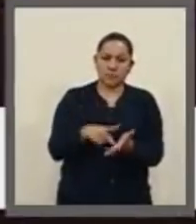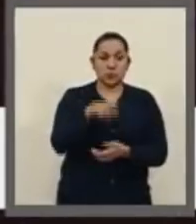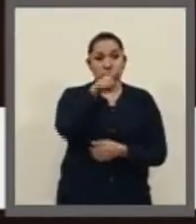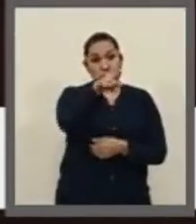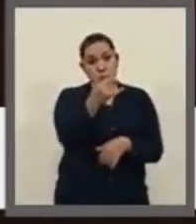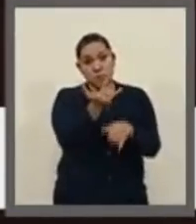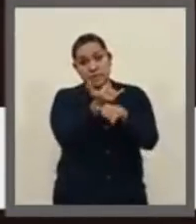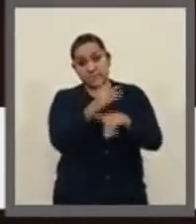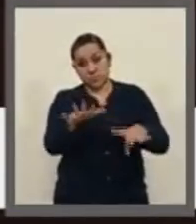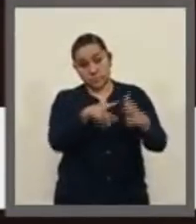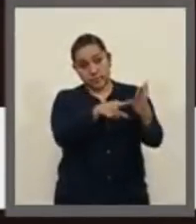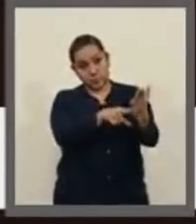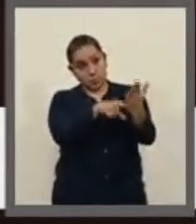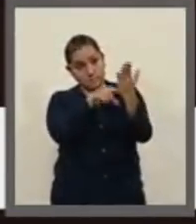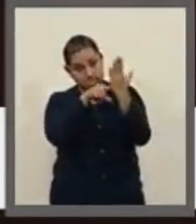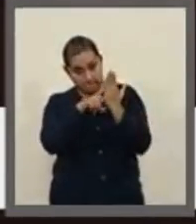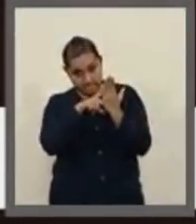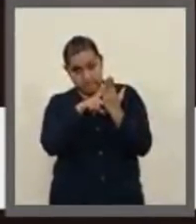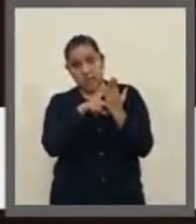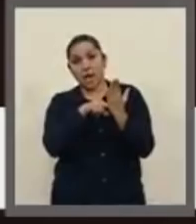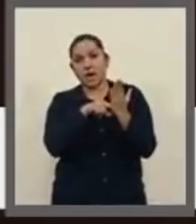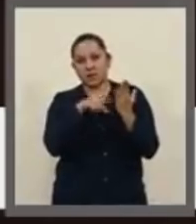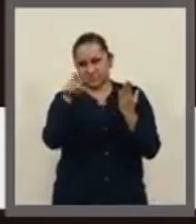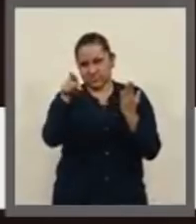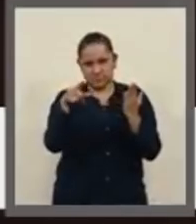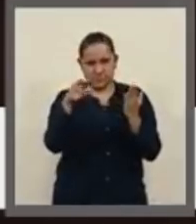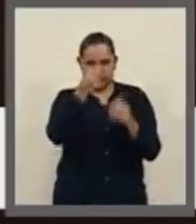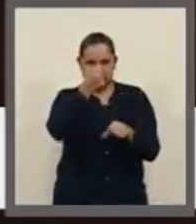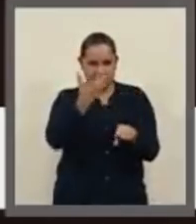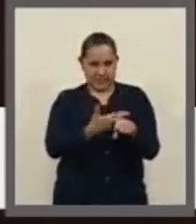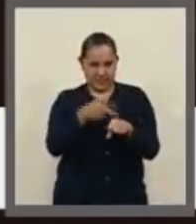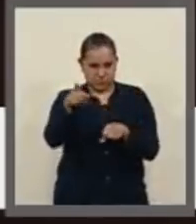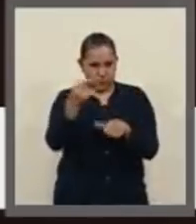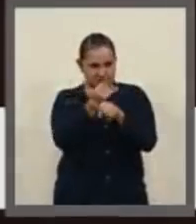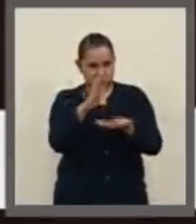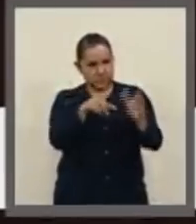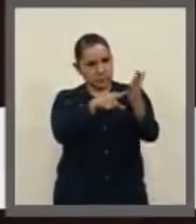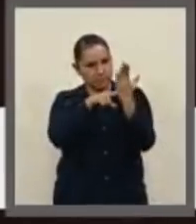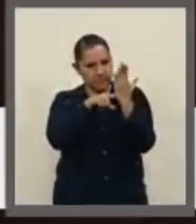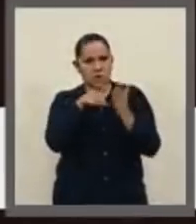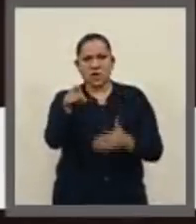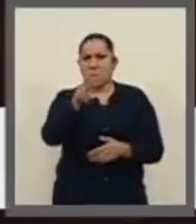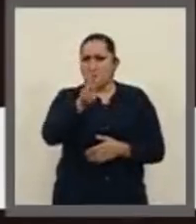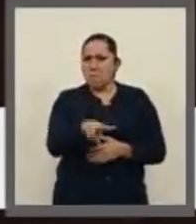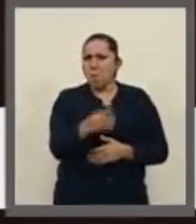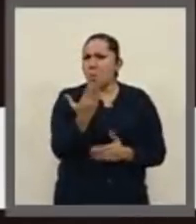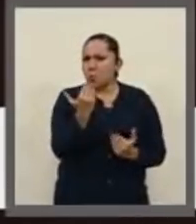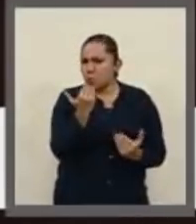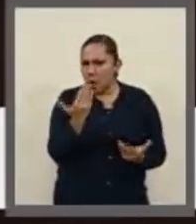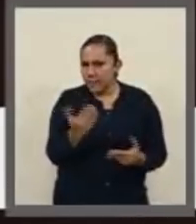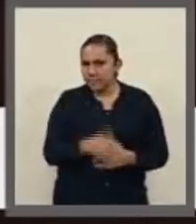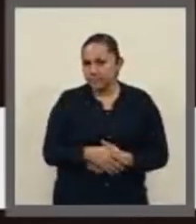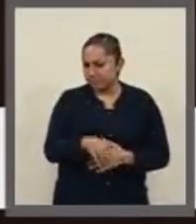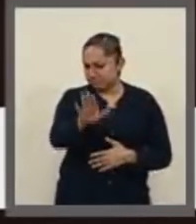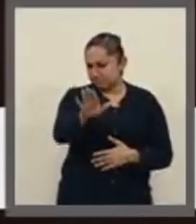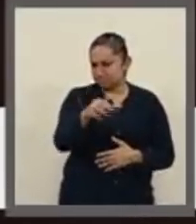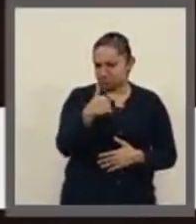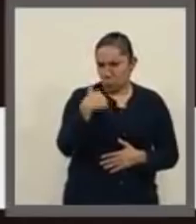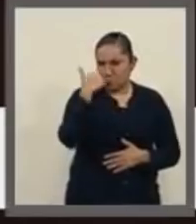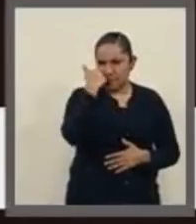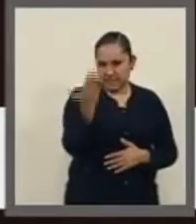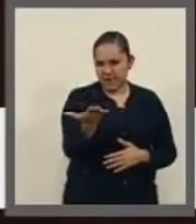presentada a esta soberanía por parte del funcionario que hoy nos acompaña carece de verdad. Yo quiero invitarlo